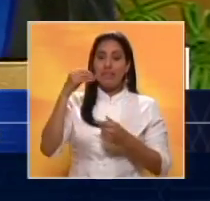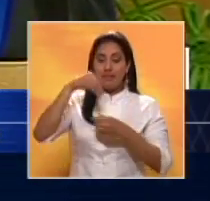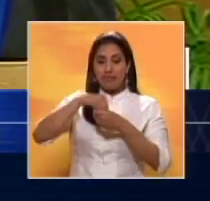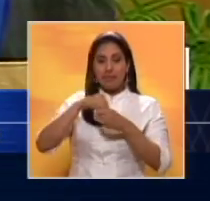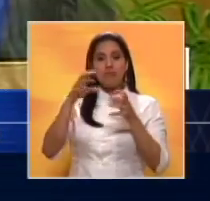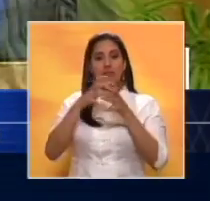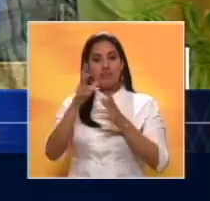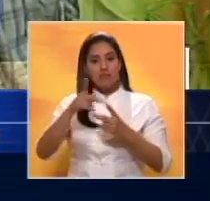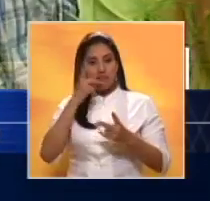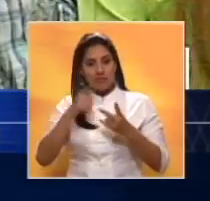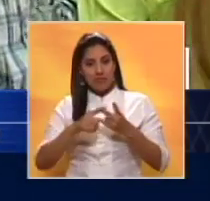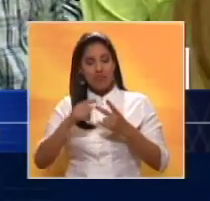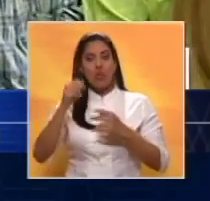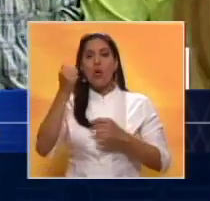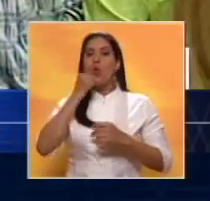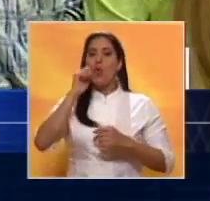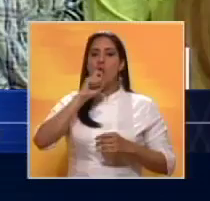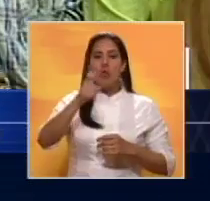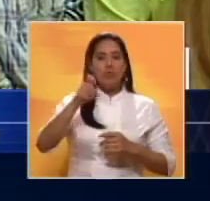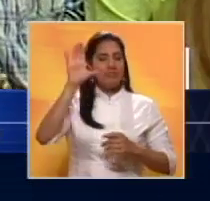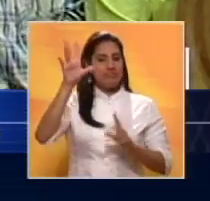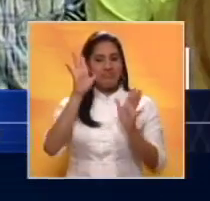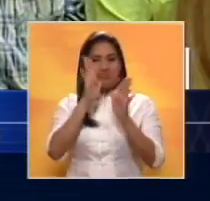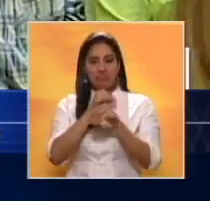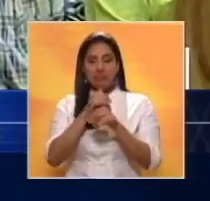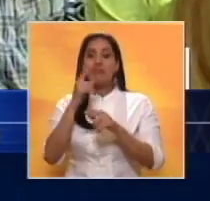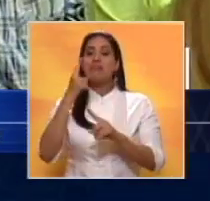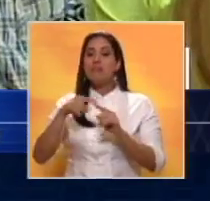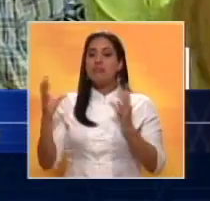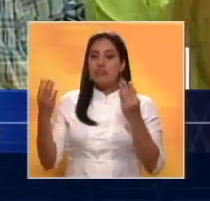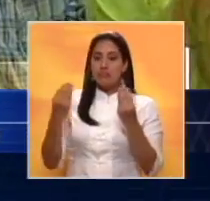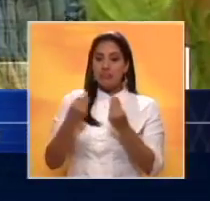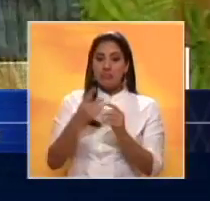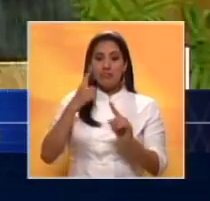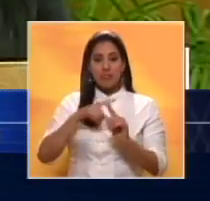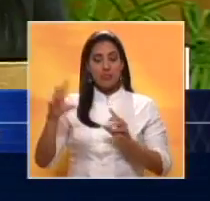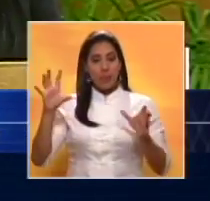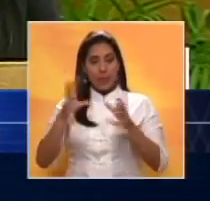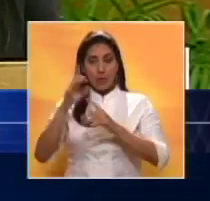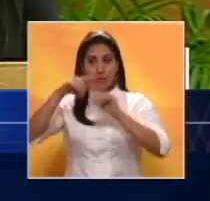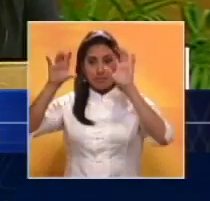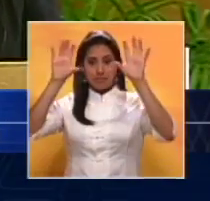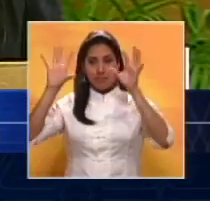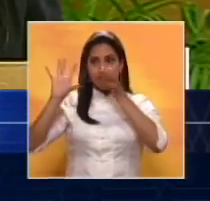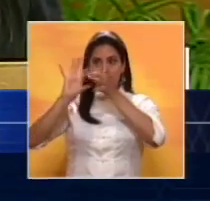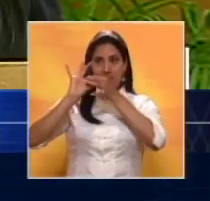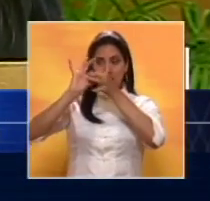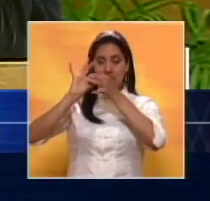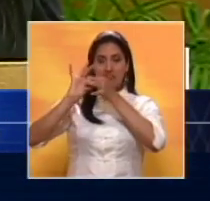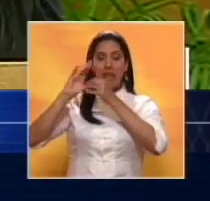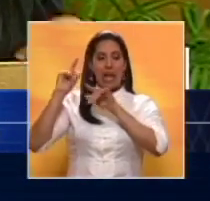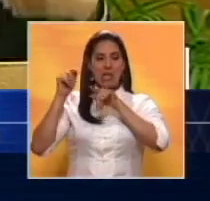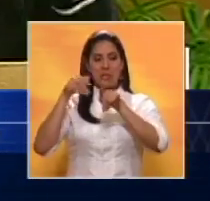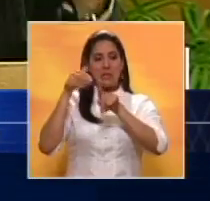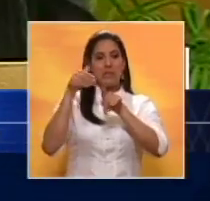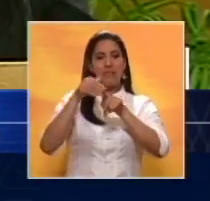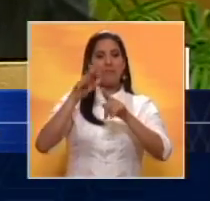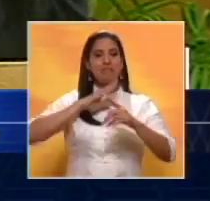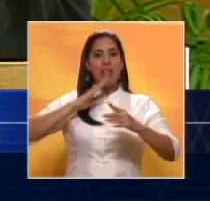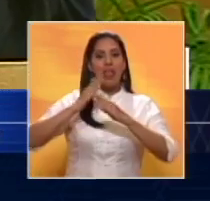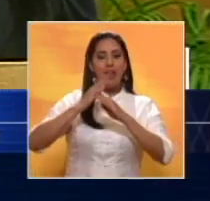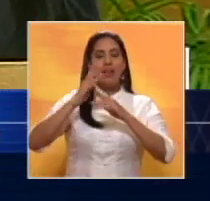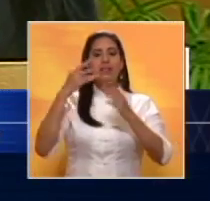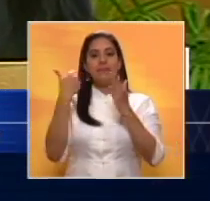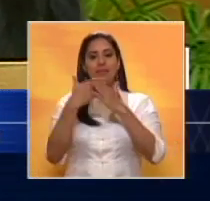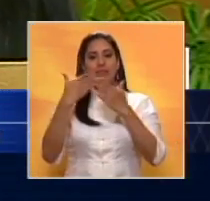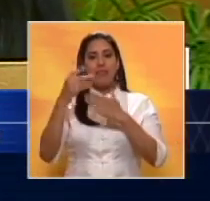internos, políticos, apátridas y violentos, en conjunción con factores externos, se han dado a la tarea de tratar de impedir